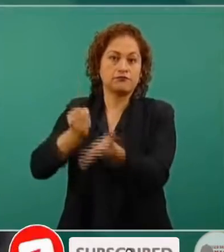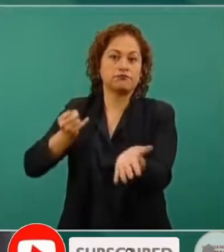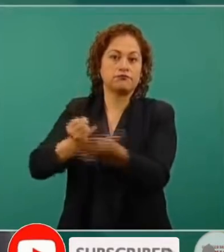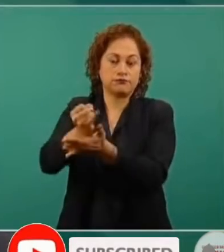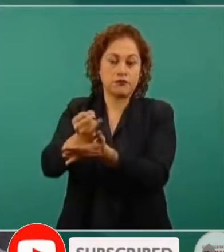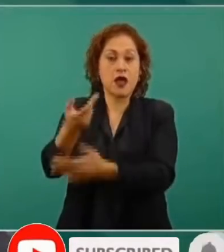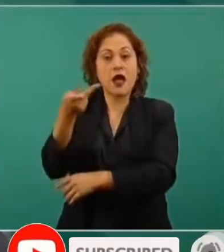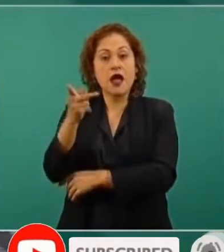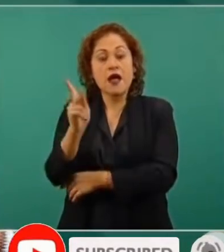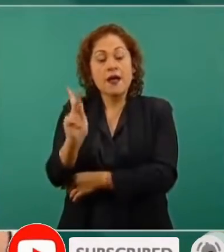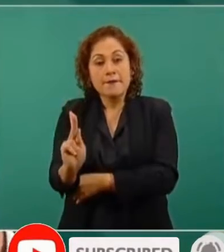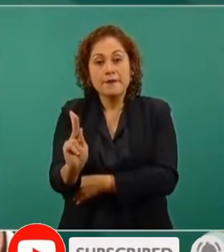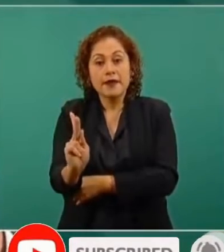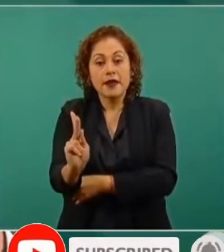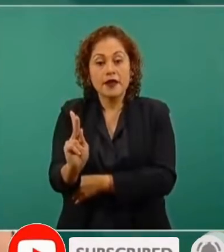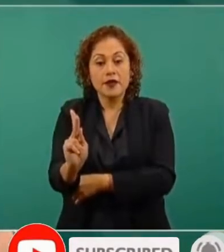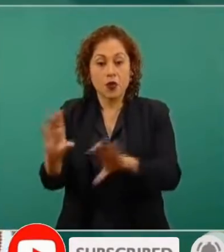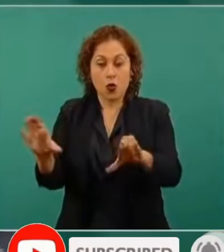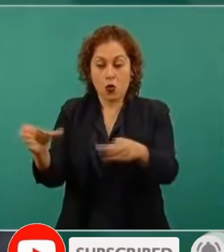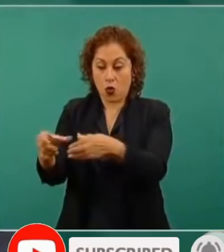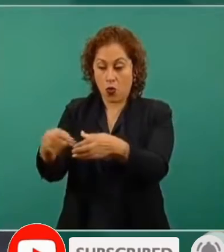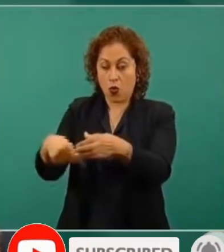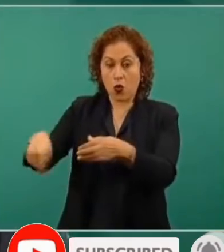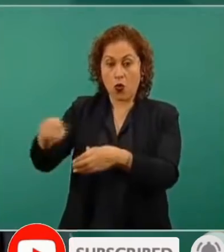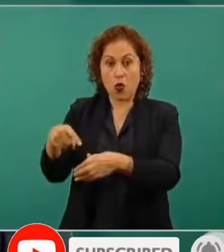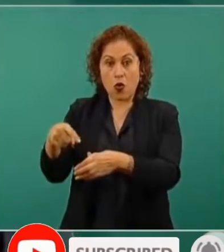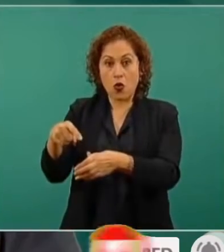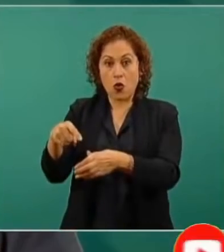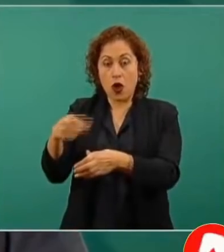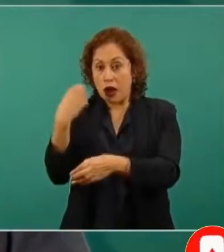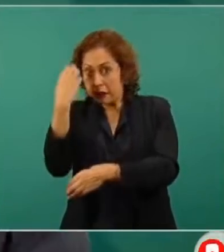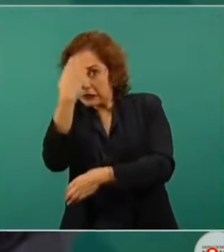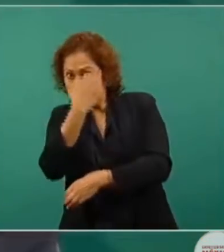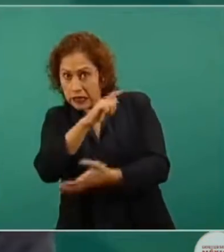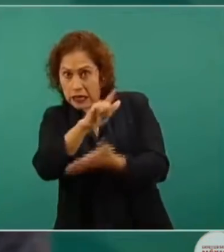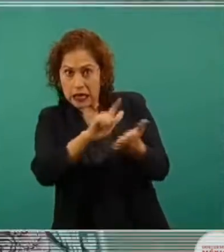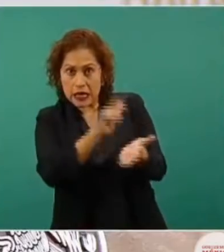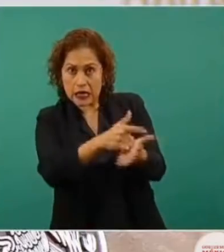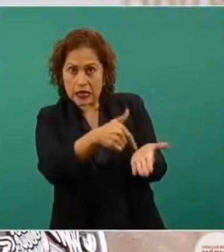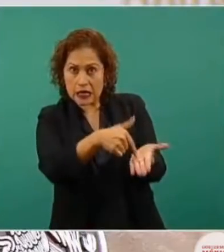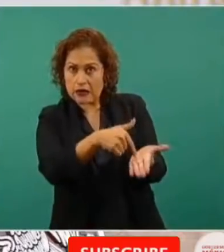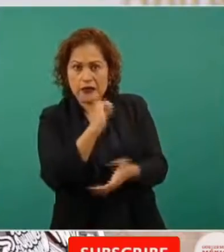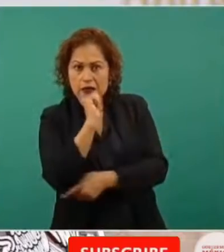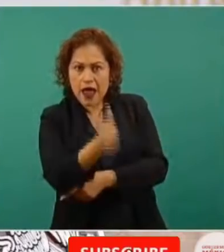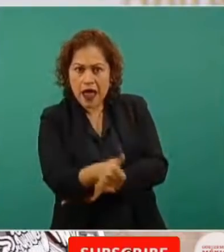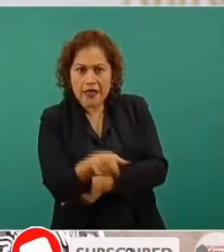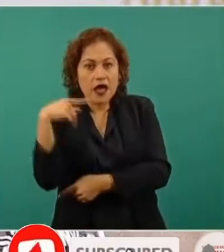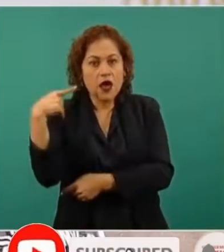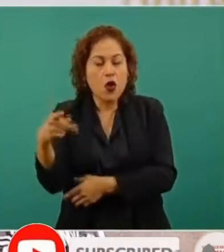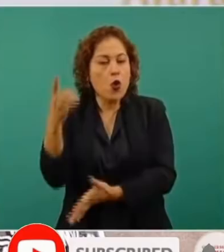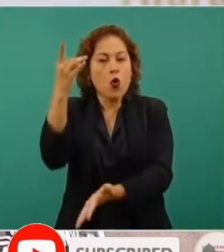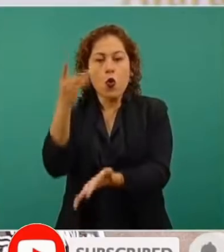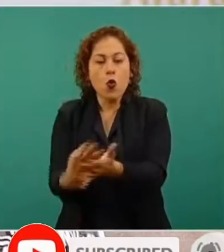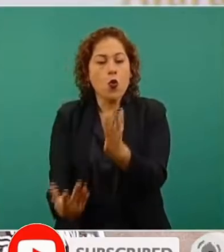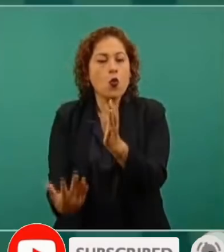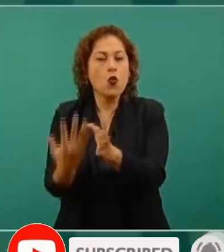oposición, les dimos seguimiento, nunca entró a analizar la ley. Todo su argumento es que la CFE va a